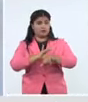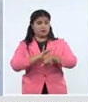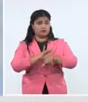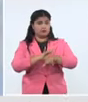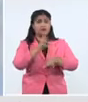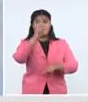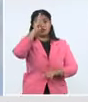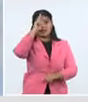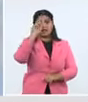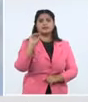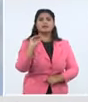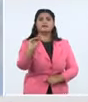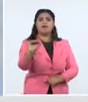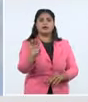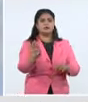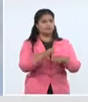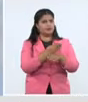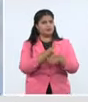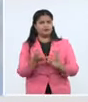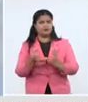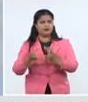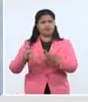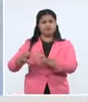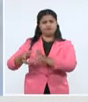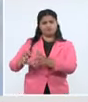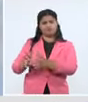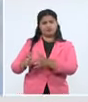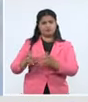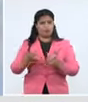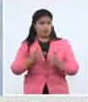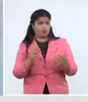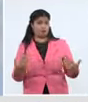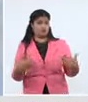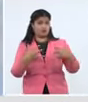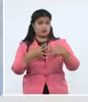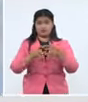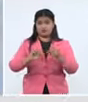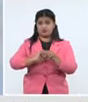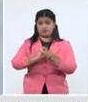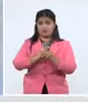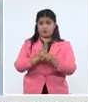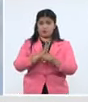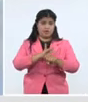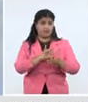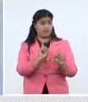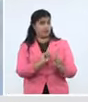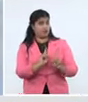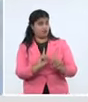ingresadas por diferentes aspectos relacionados con la COVID,